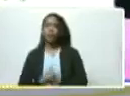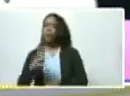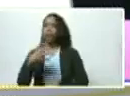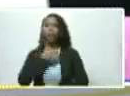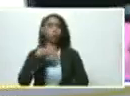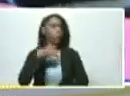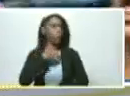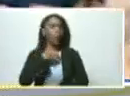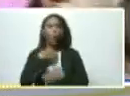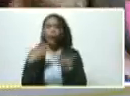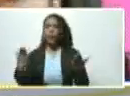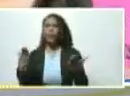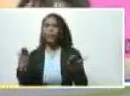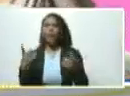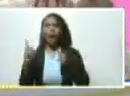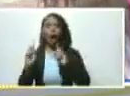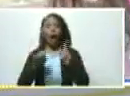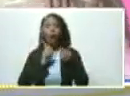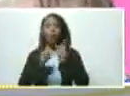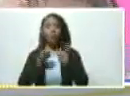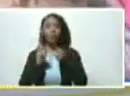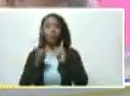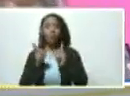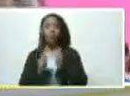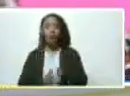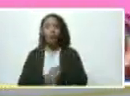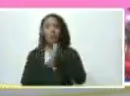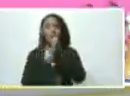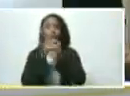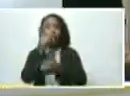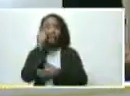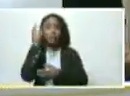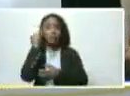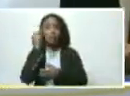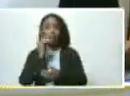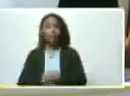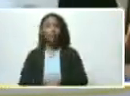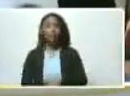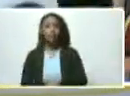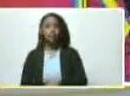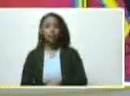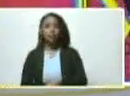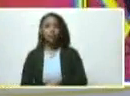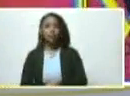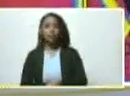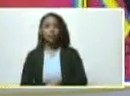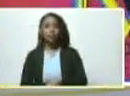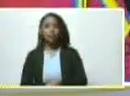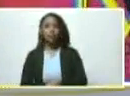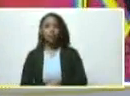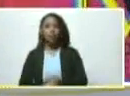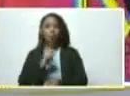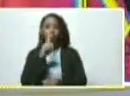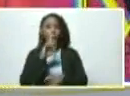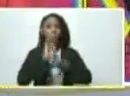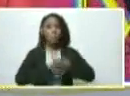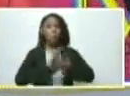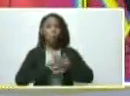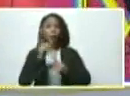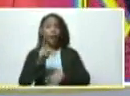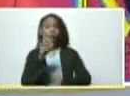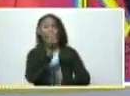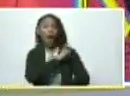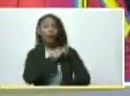inconcebibles entre algunos líderes, lideresas, unos porque son jefes de la